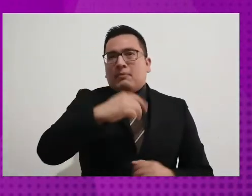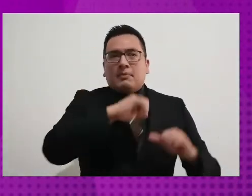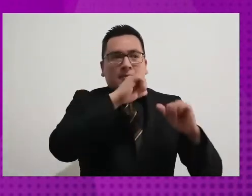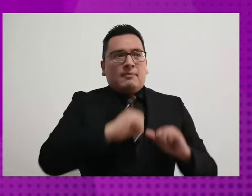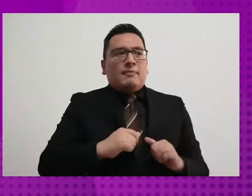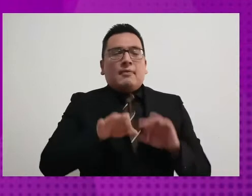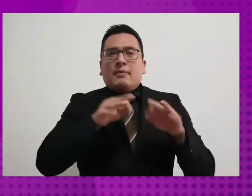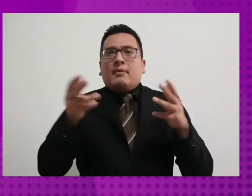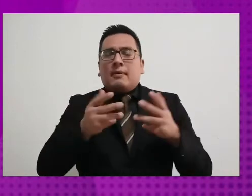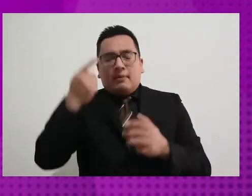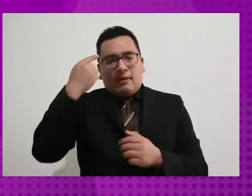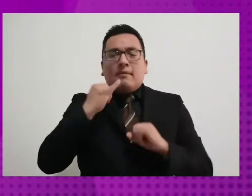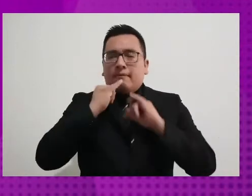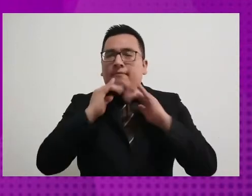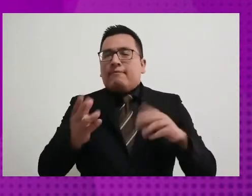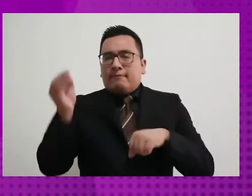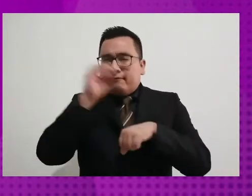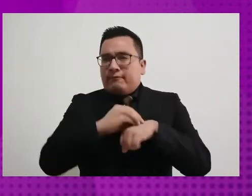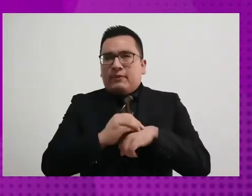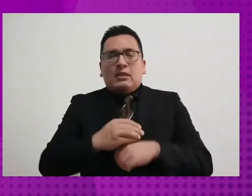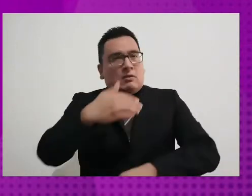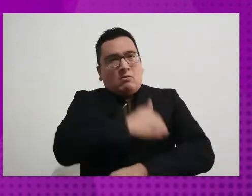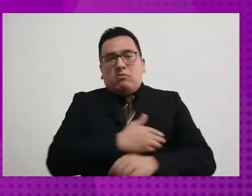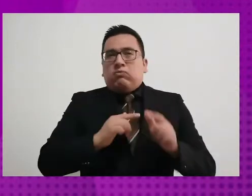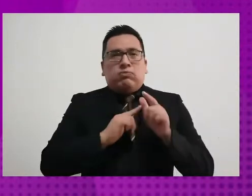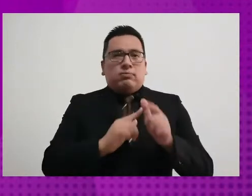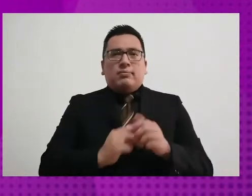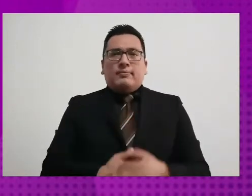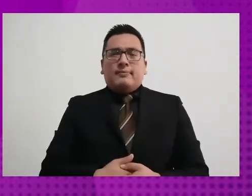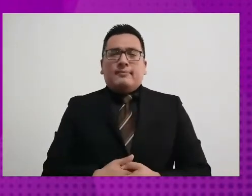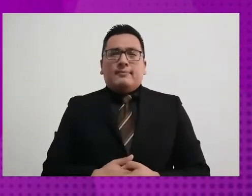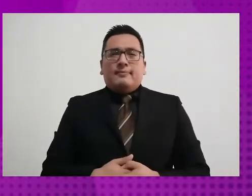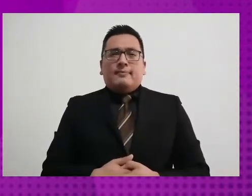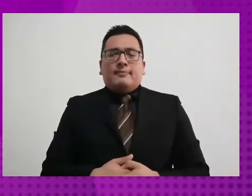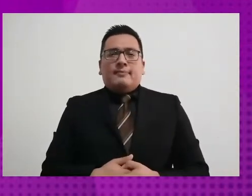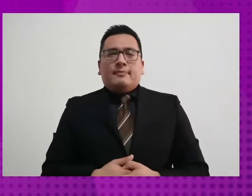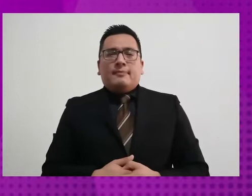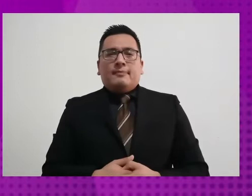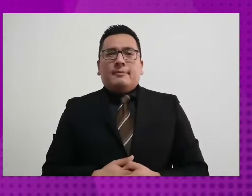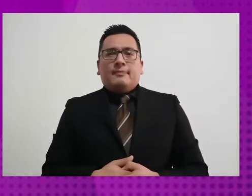corresponde, hacer que la información permanezca permanentemente actualizada.